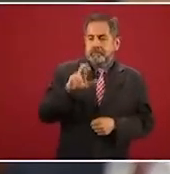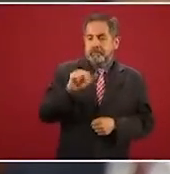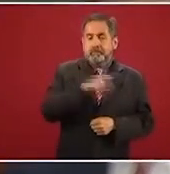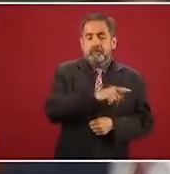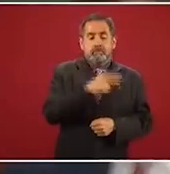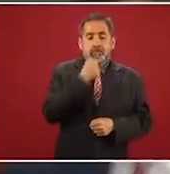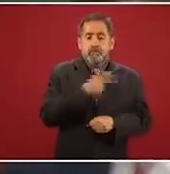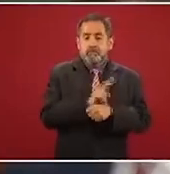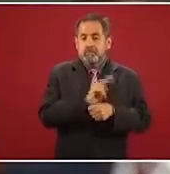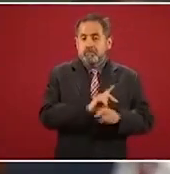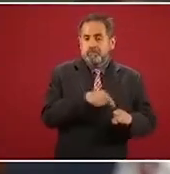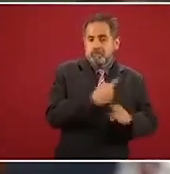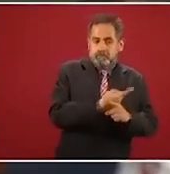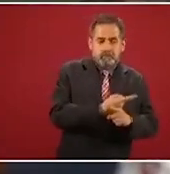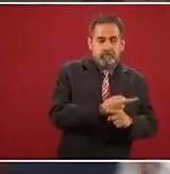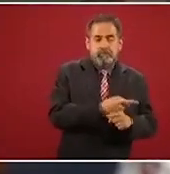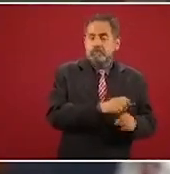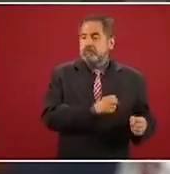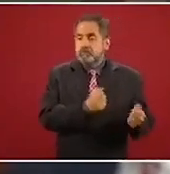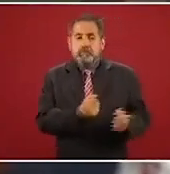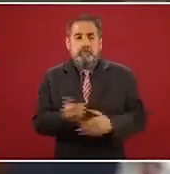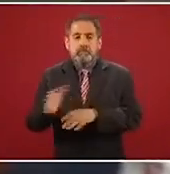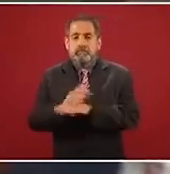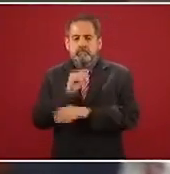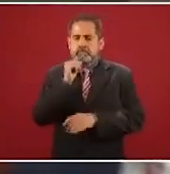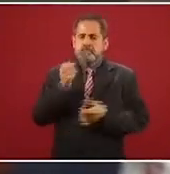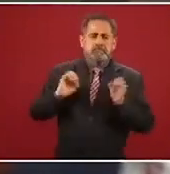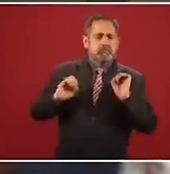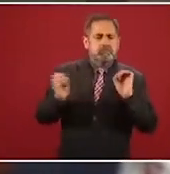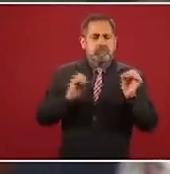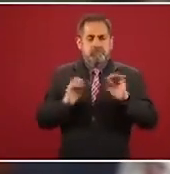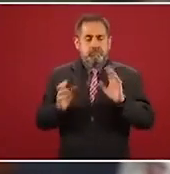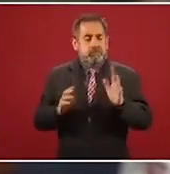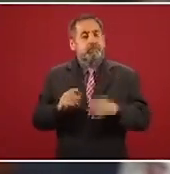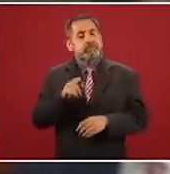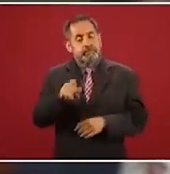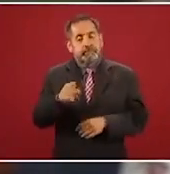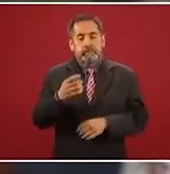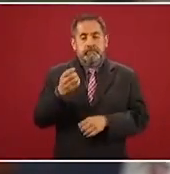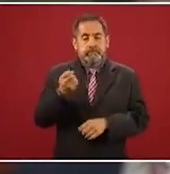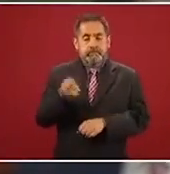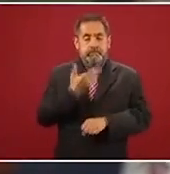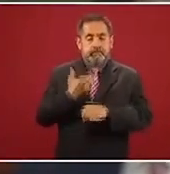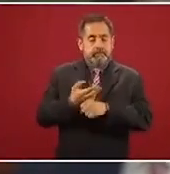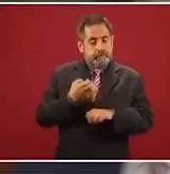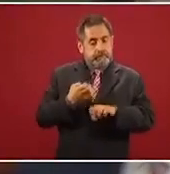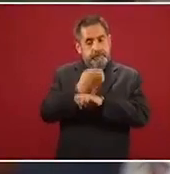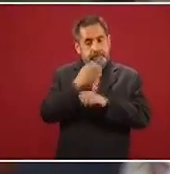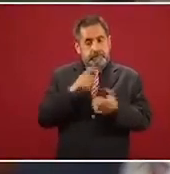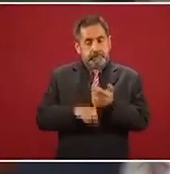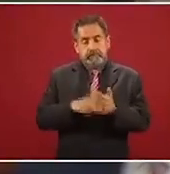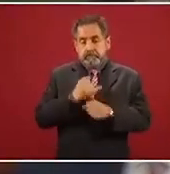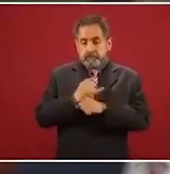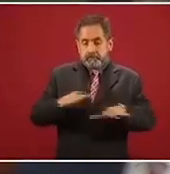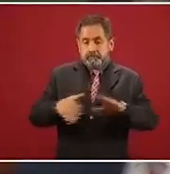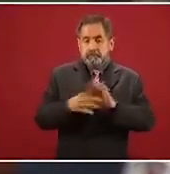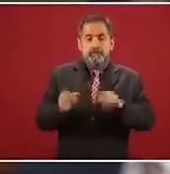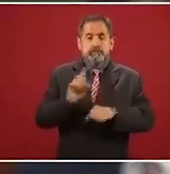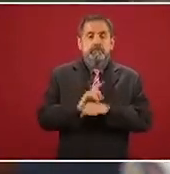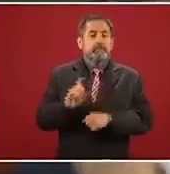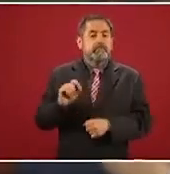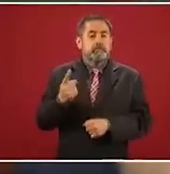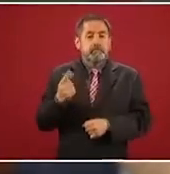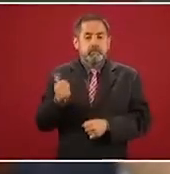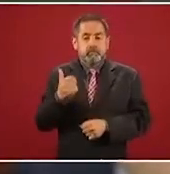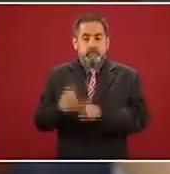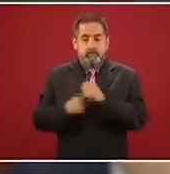custodio. El pasado jueves, la Fiscalía y la Secretaría de Seguridad Pública estatales informaron que el 21 de agosto